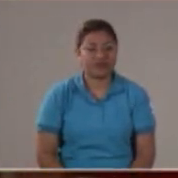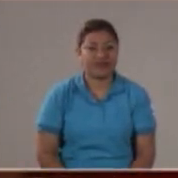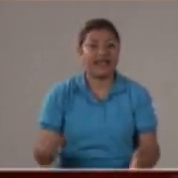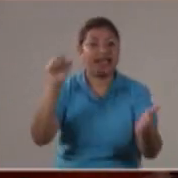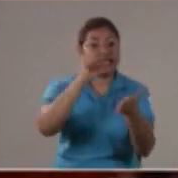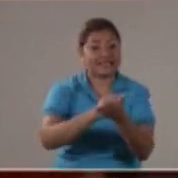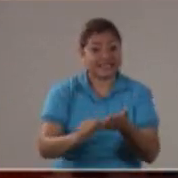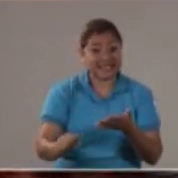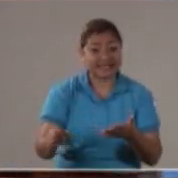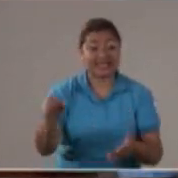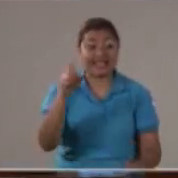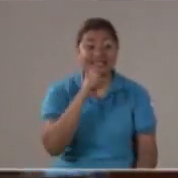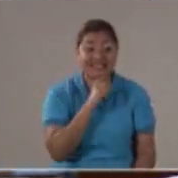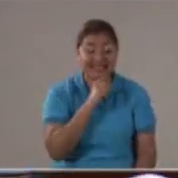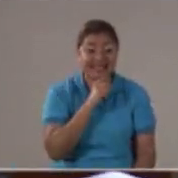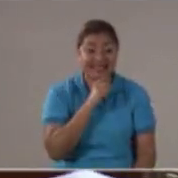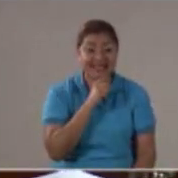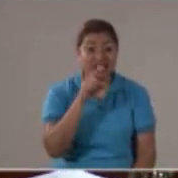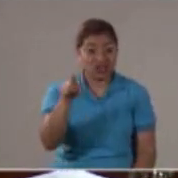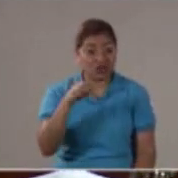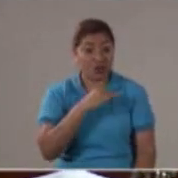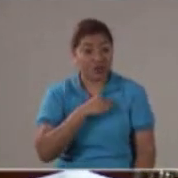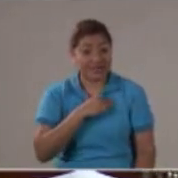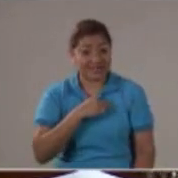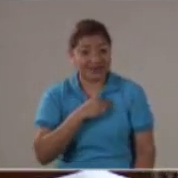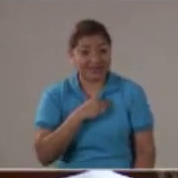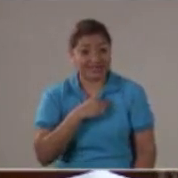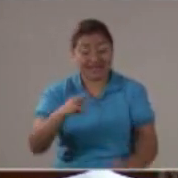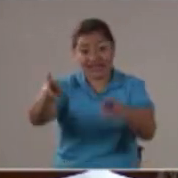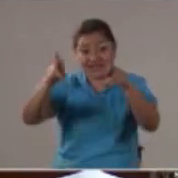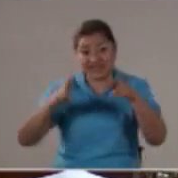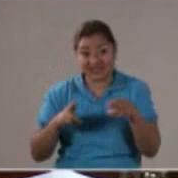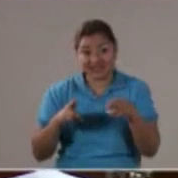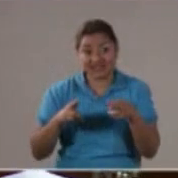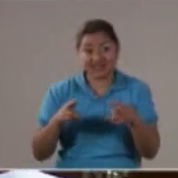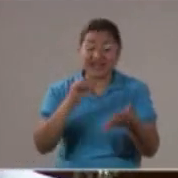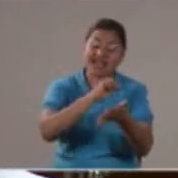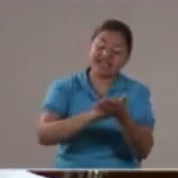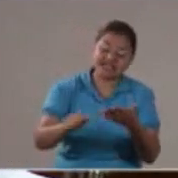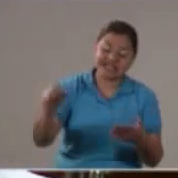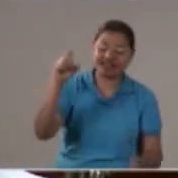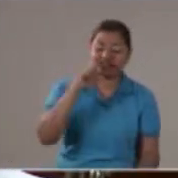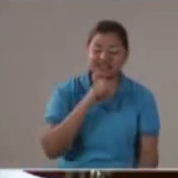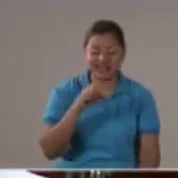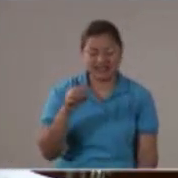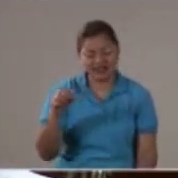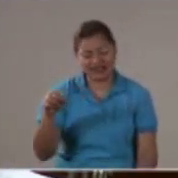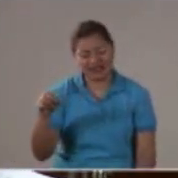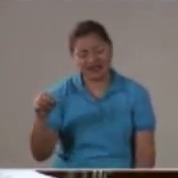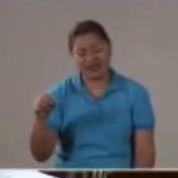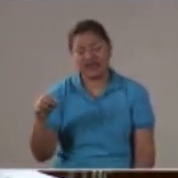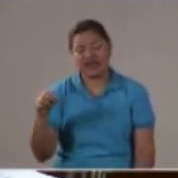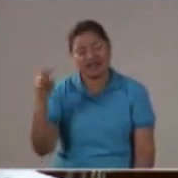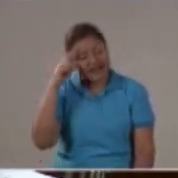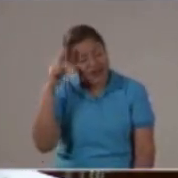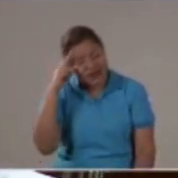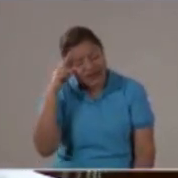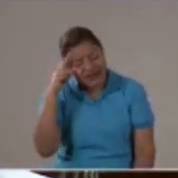Santa Cena. Vas a ministrar Santa Cena, vas a recibir Santa Cena. Entonces, ok, Señor, aquí estoy. Voy a